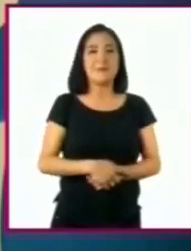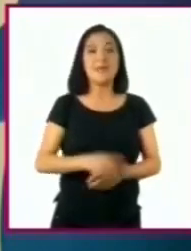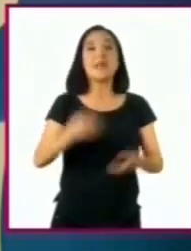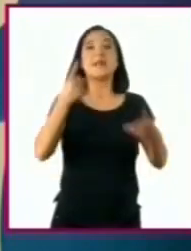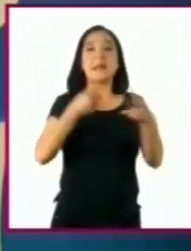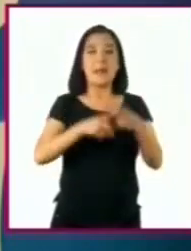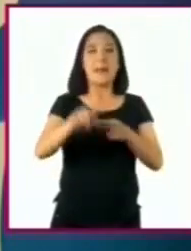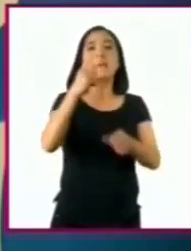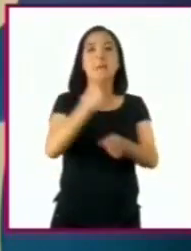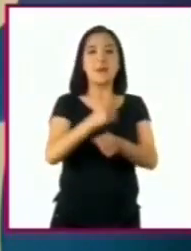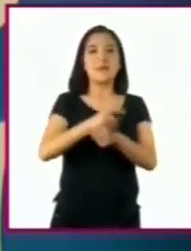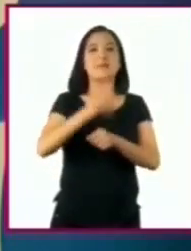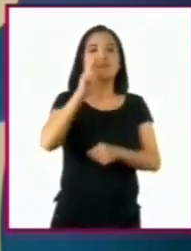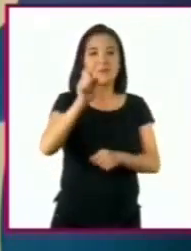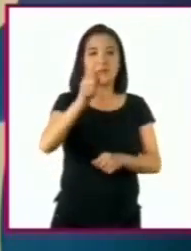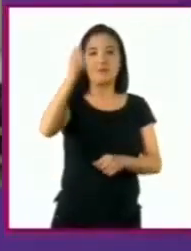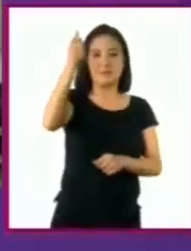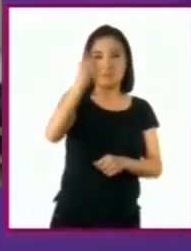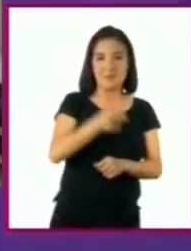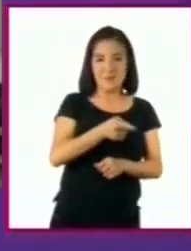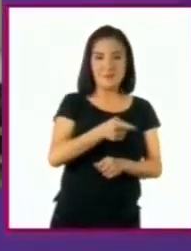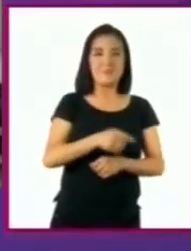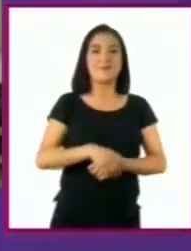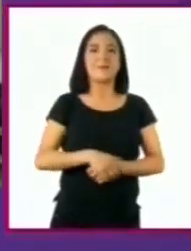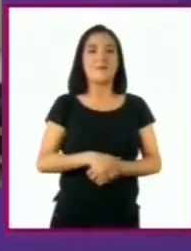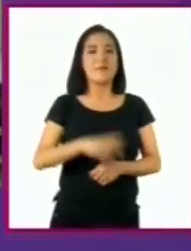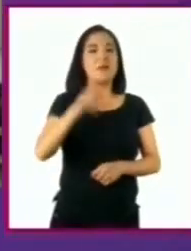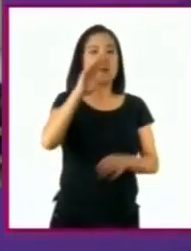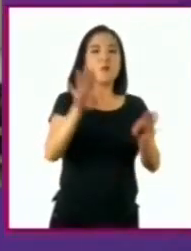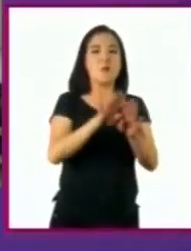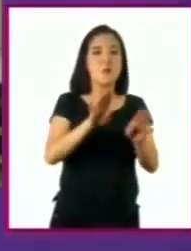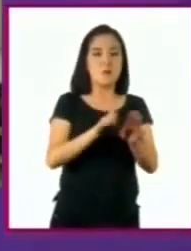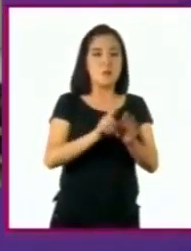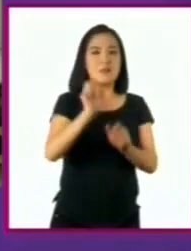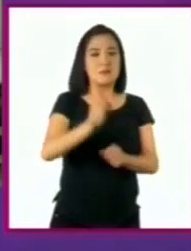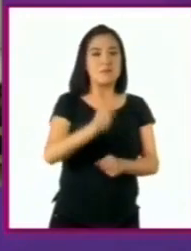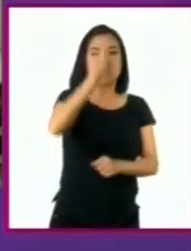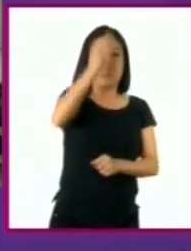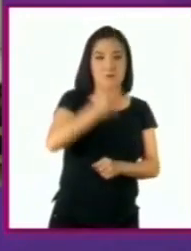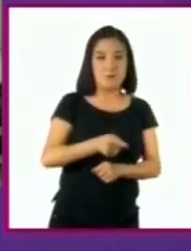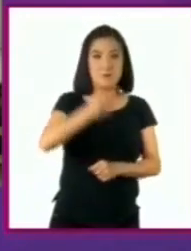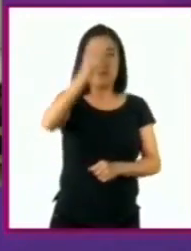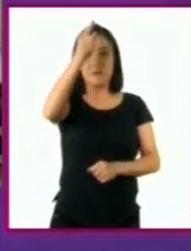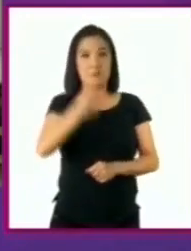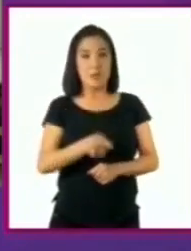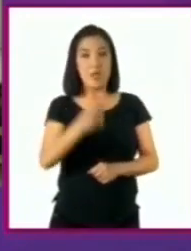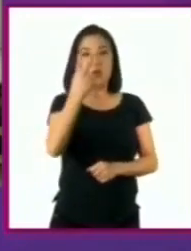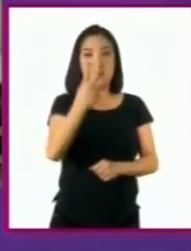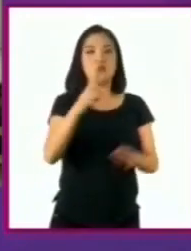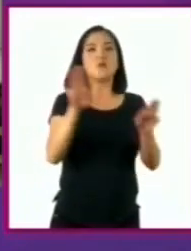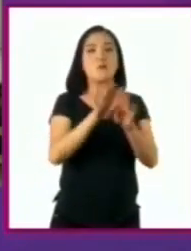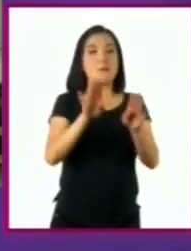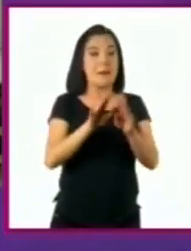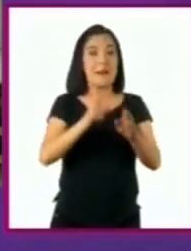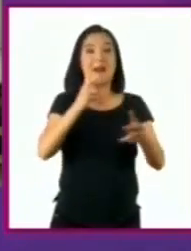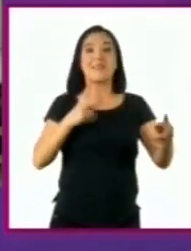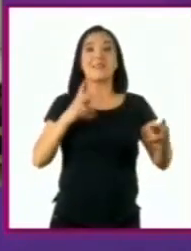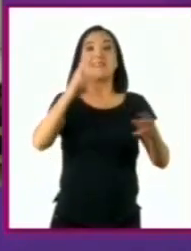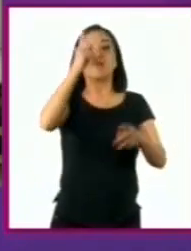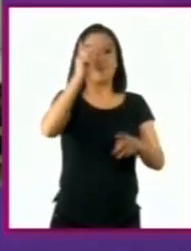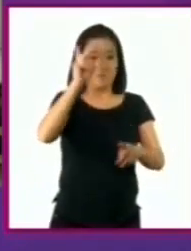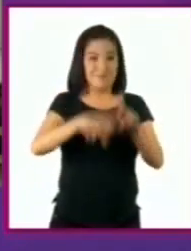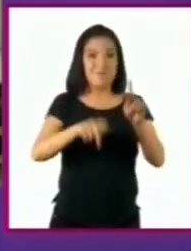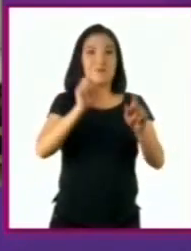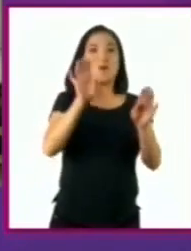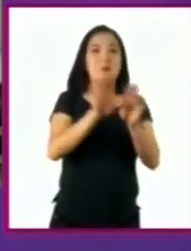Comencemos primero con las líneas rectas paralelas. Dos líneas rectas son paralelas si no se cortan en un punto por mucho